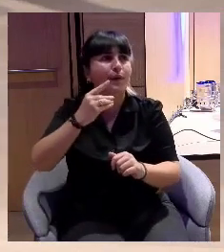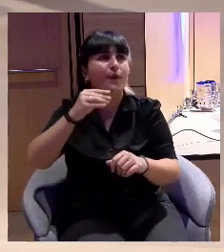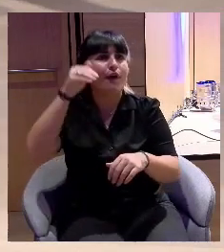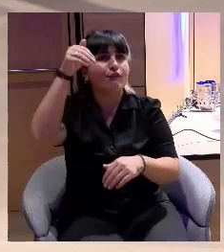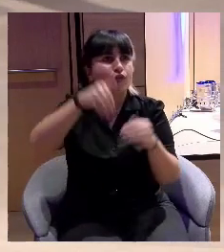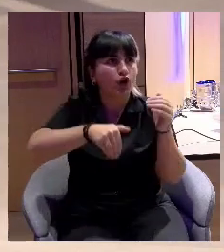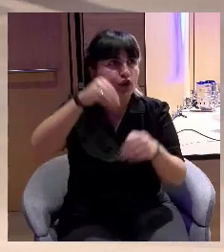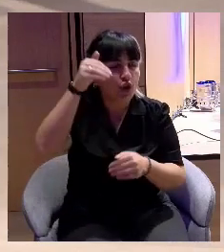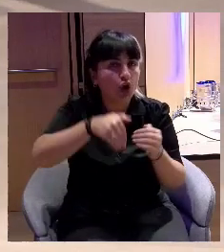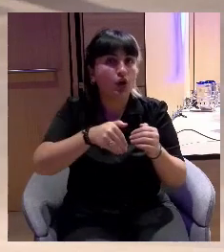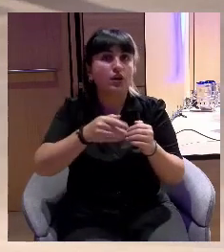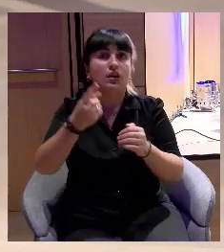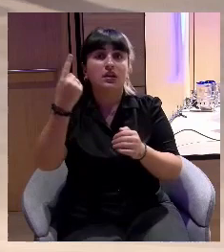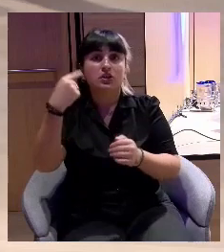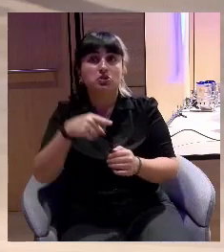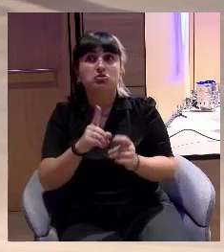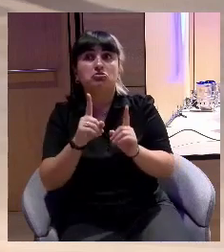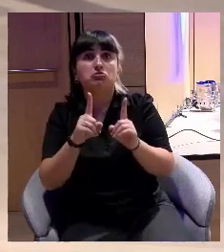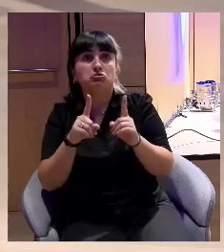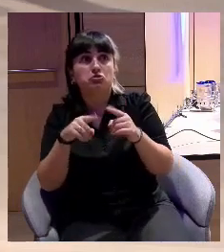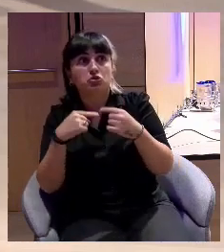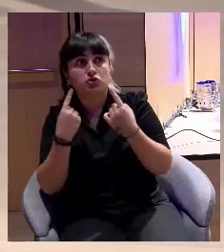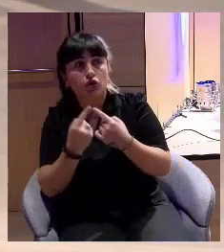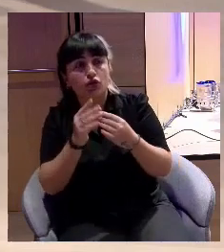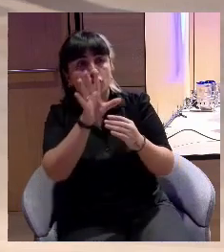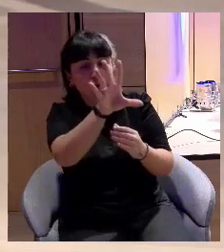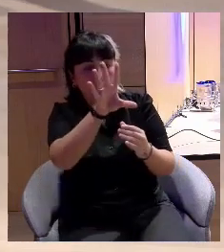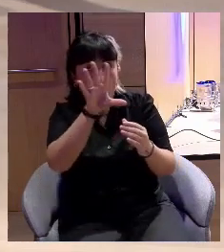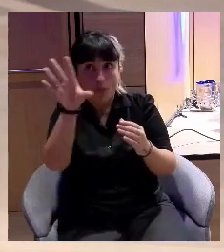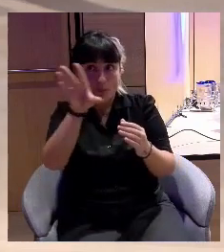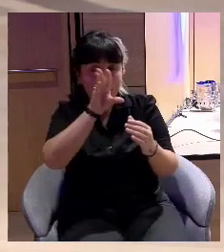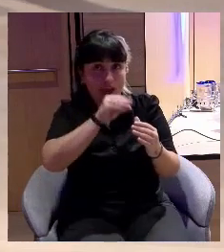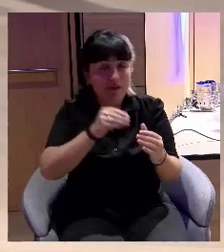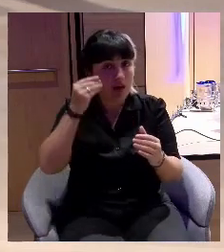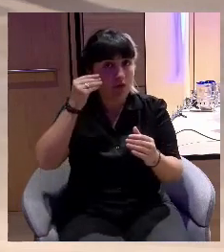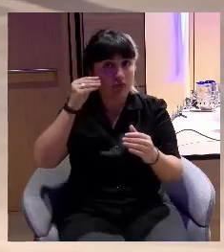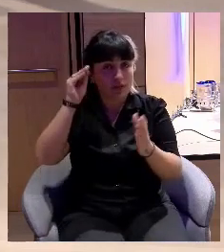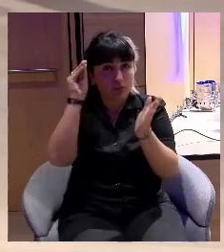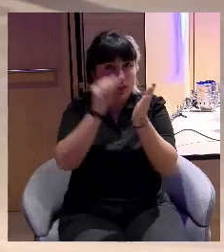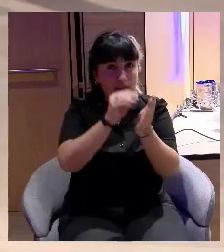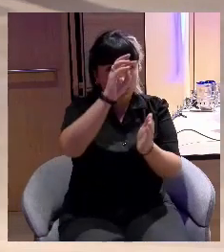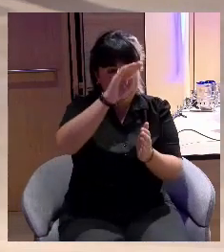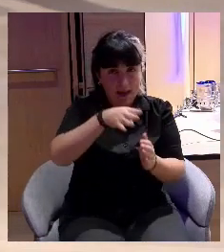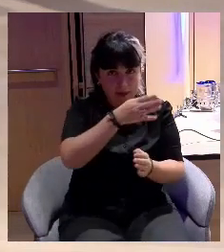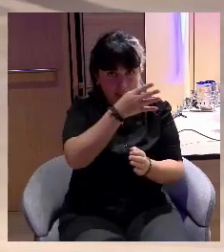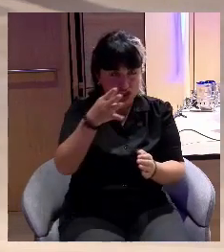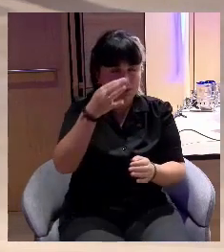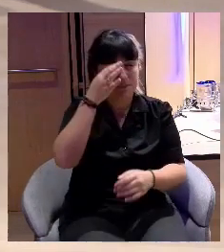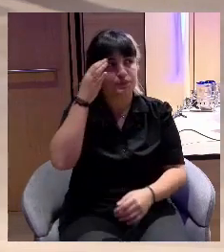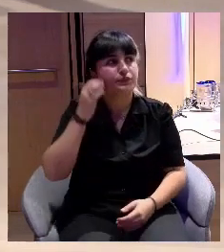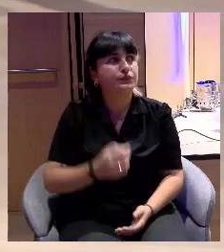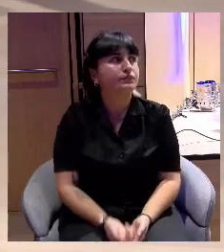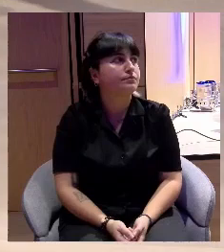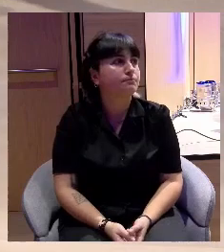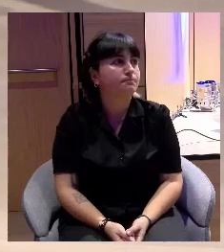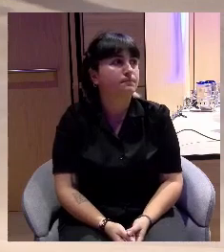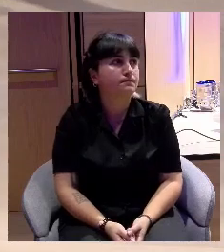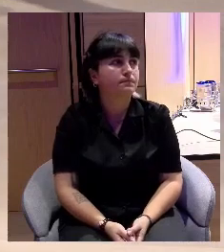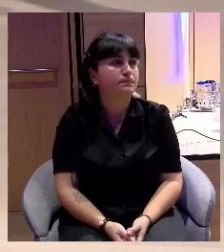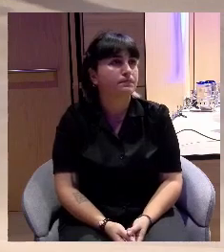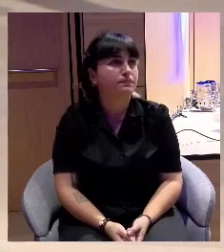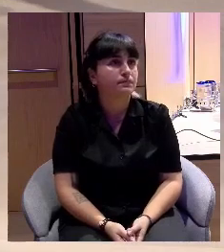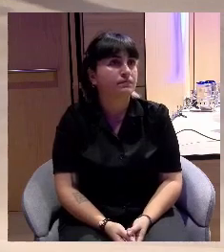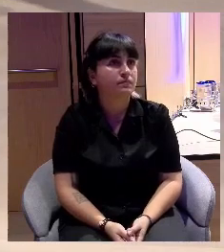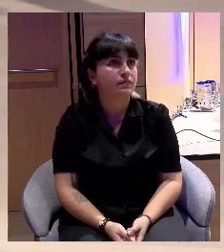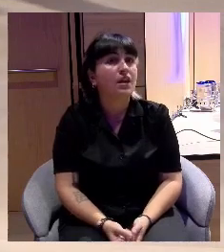así hicimos un poroteo que después, cuando empezó a avanzar el tiempo y se acercaba la elección, digamos, la discusión en el Congreso, muchos medios